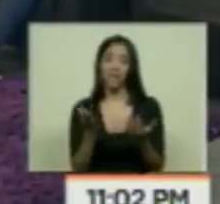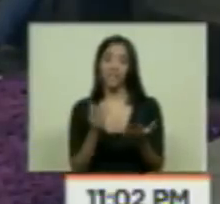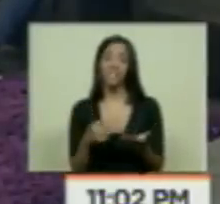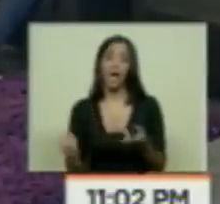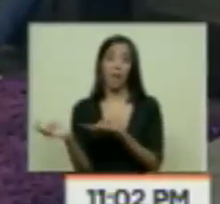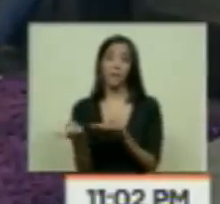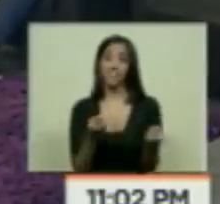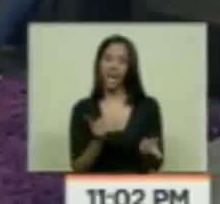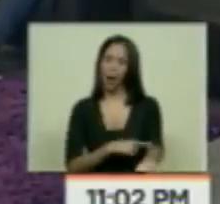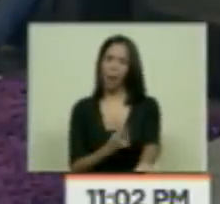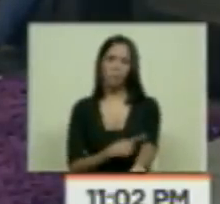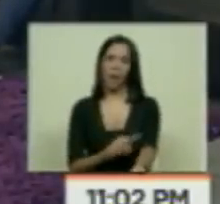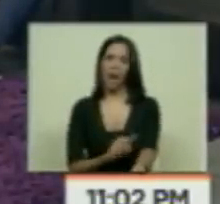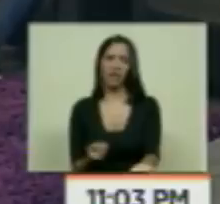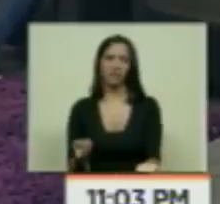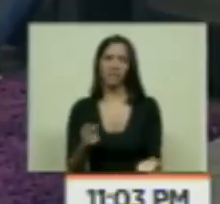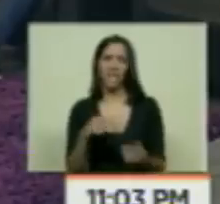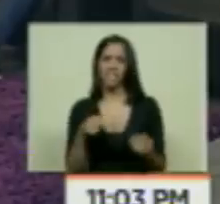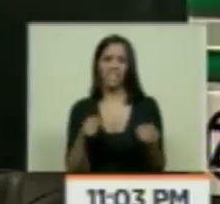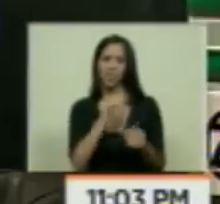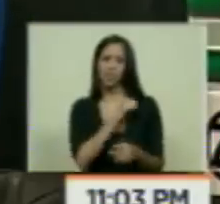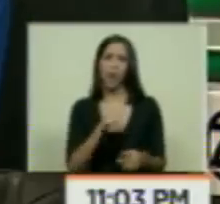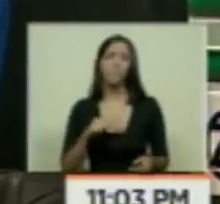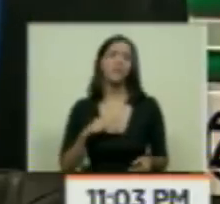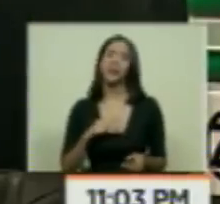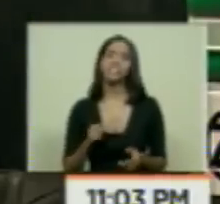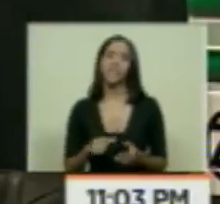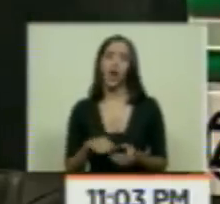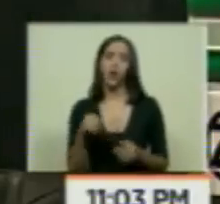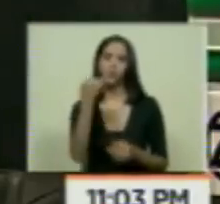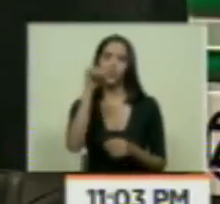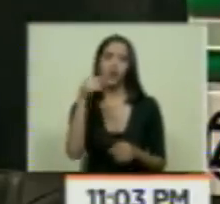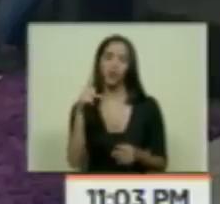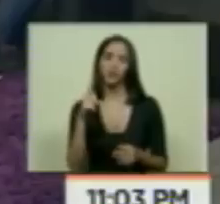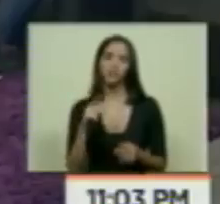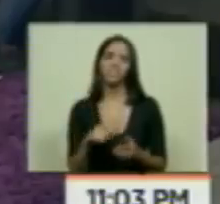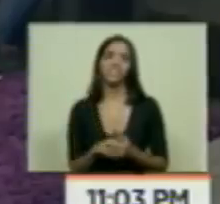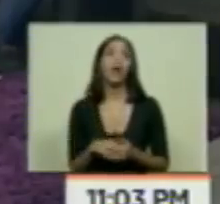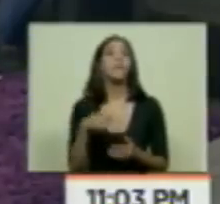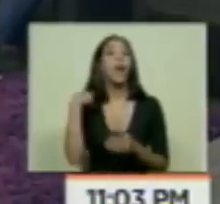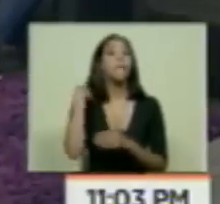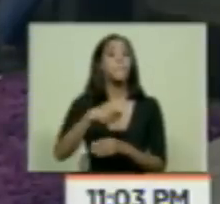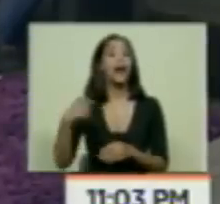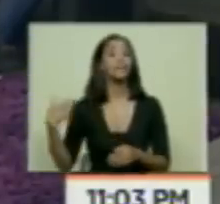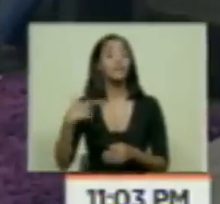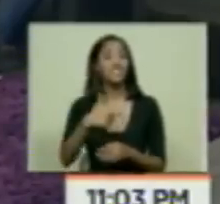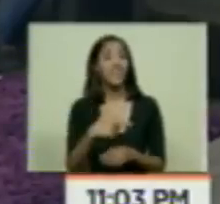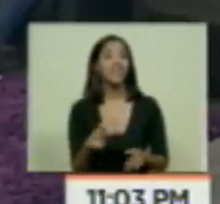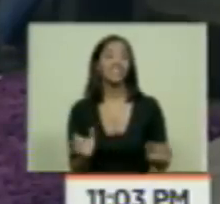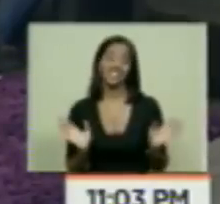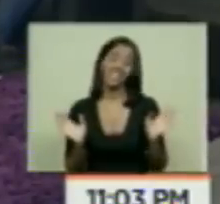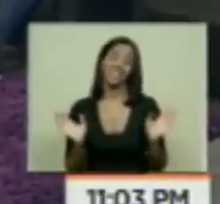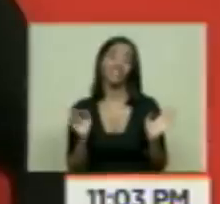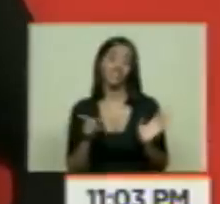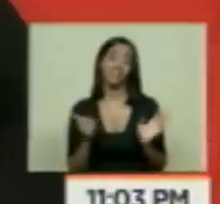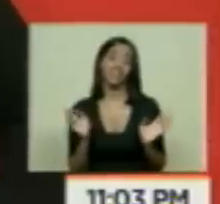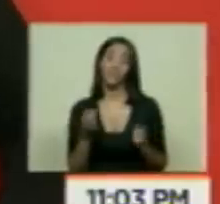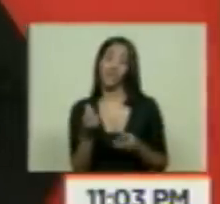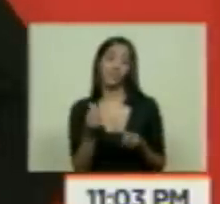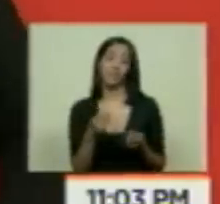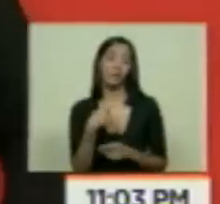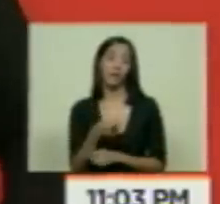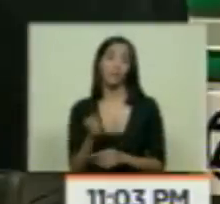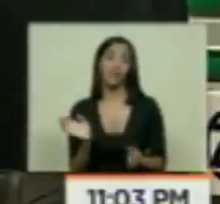invitado, hermano. Tranquilo, que aquí no se ha privatizado su reconducta. Eso sí, paga tu pasaje, papi, porque aquí no. Eso sí, no tenemos plata para